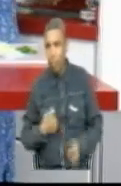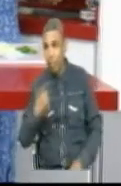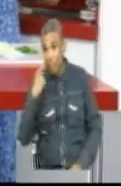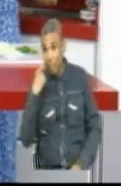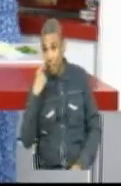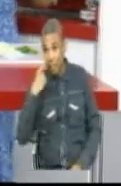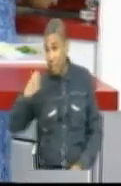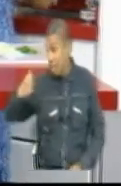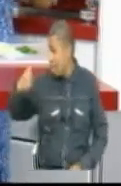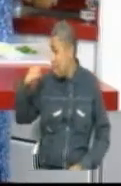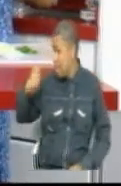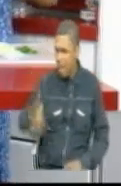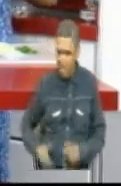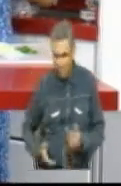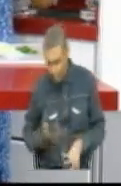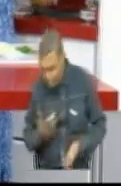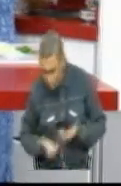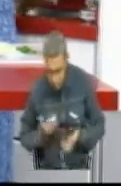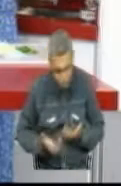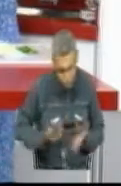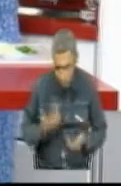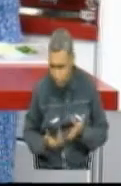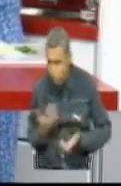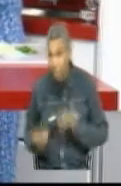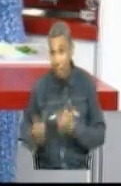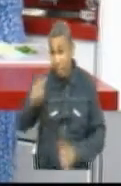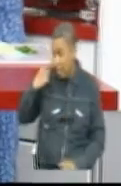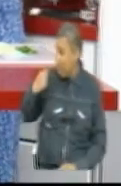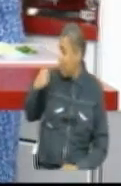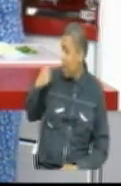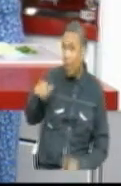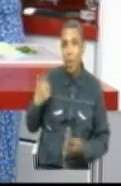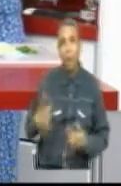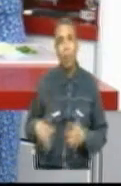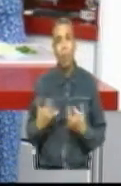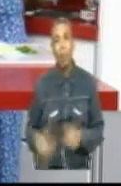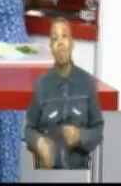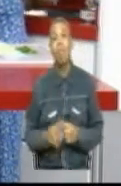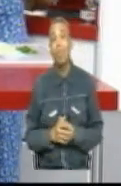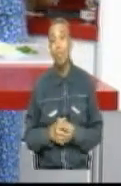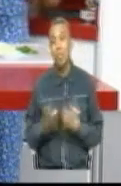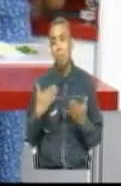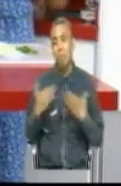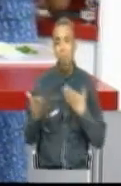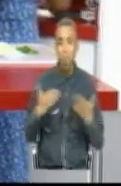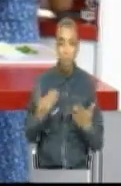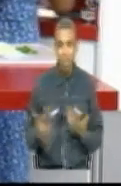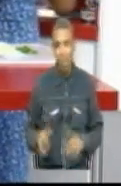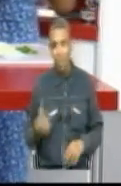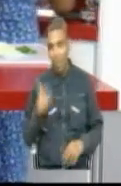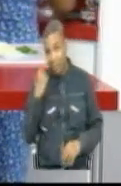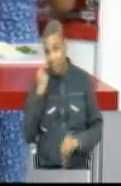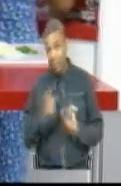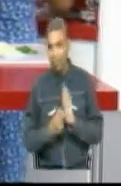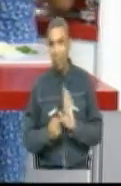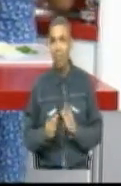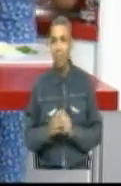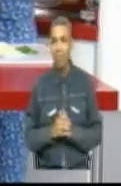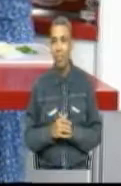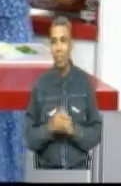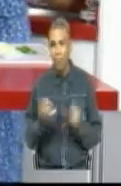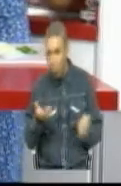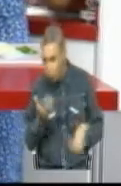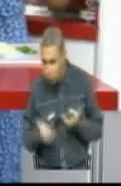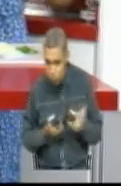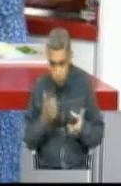nuestros años para que el mentiroso jove agua ya es un laico para que ustedes puedan observar porque ella llega con un cúter y así una